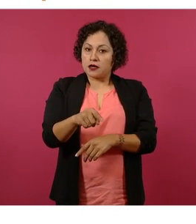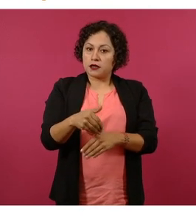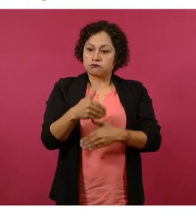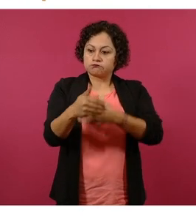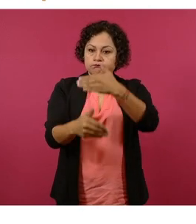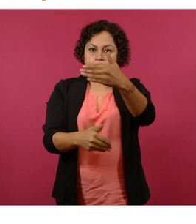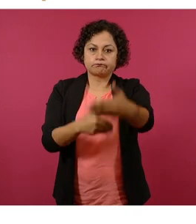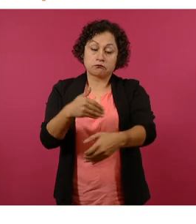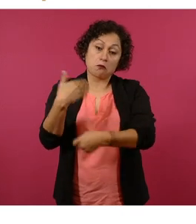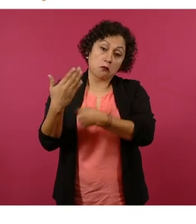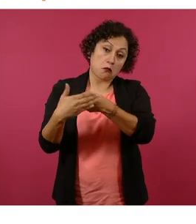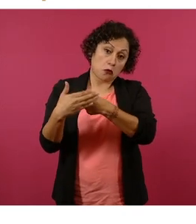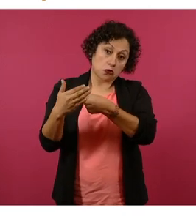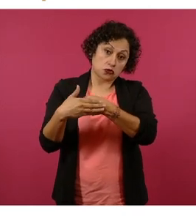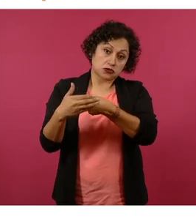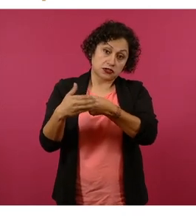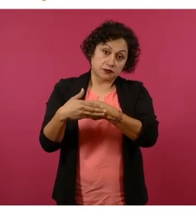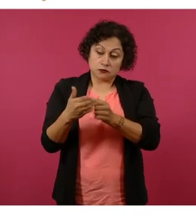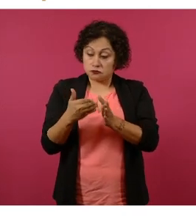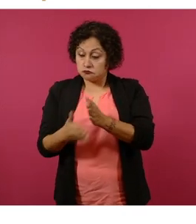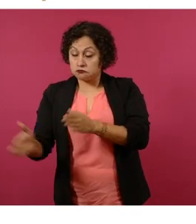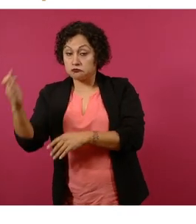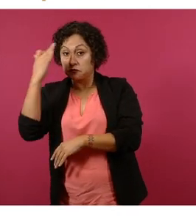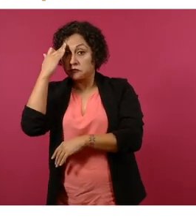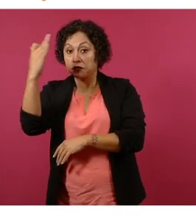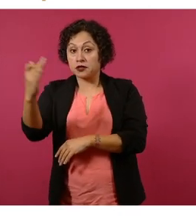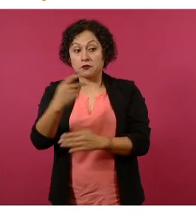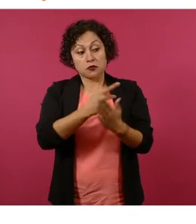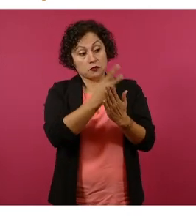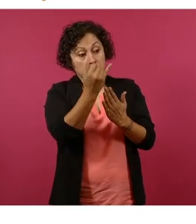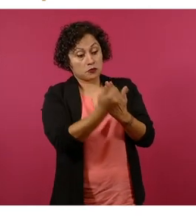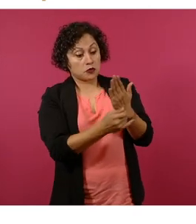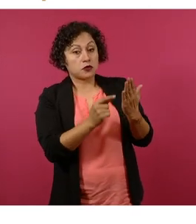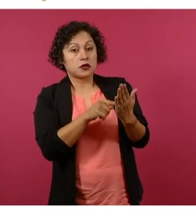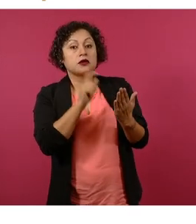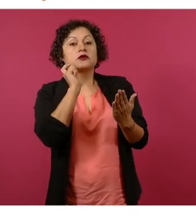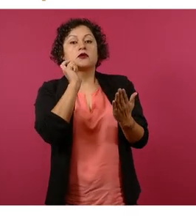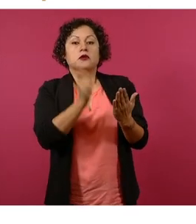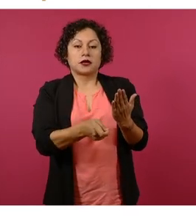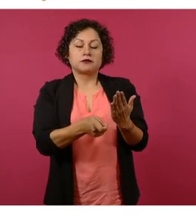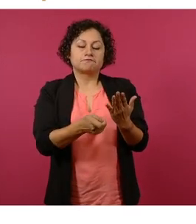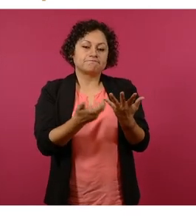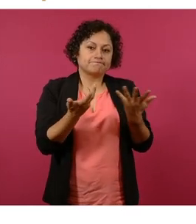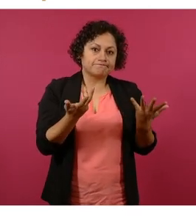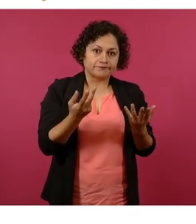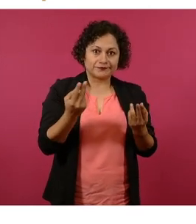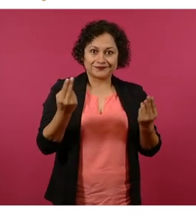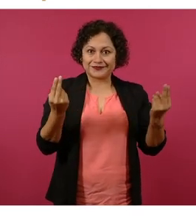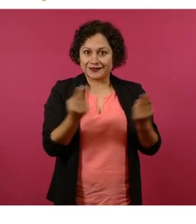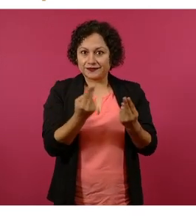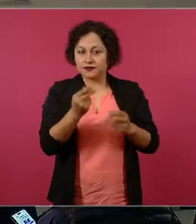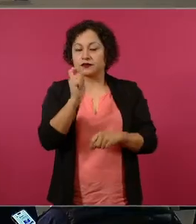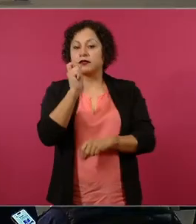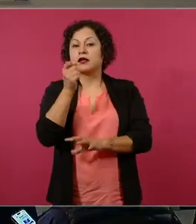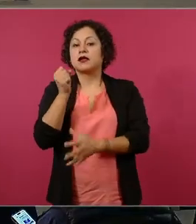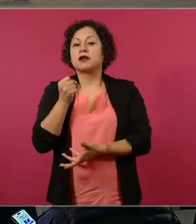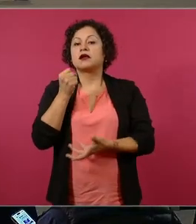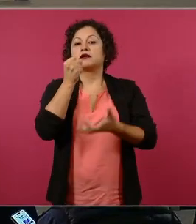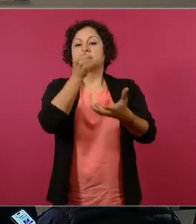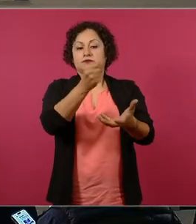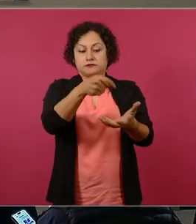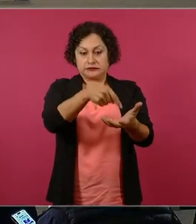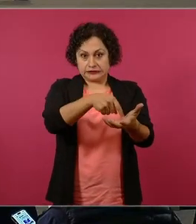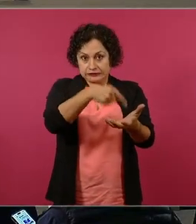próximos años y el resto de los proyectos requieren un esfuerzo de preinversión para ponerlos para poder llevarlos a la